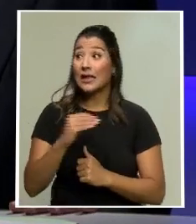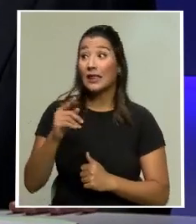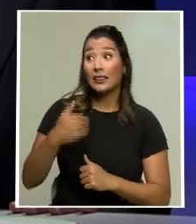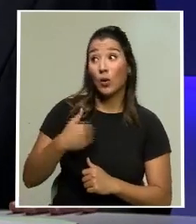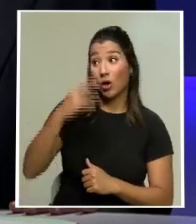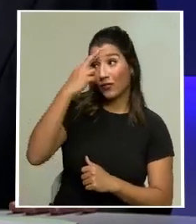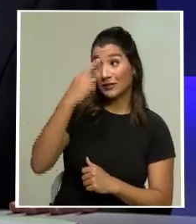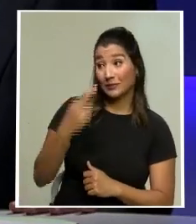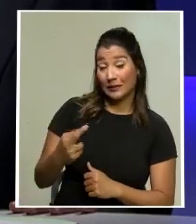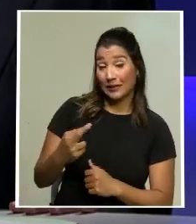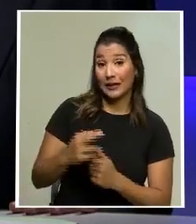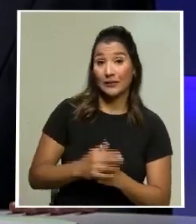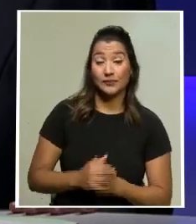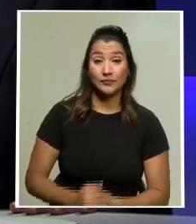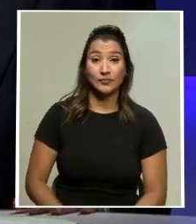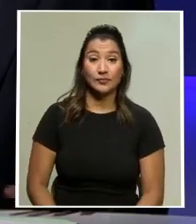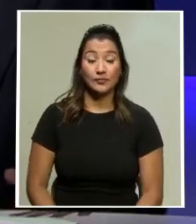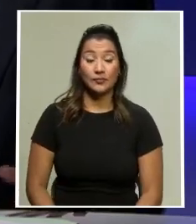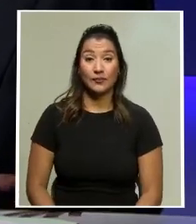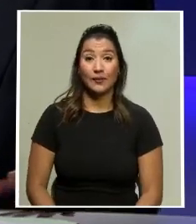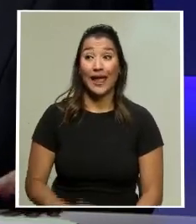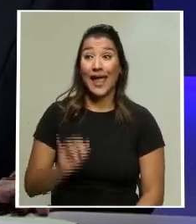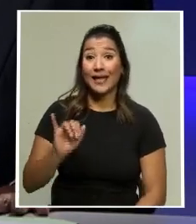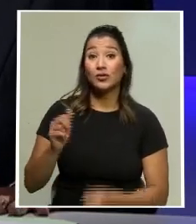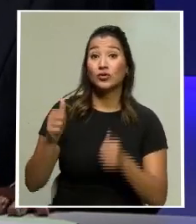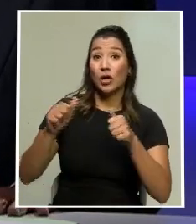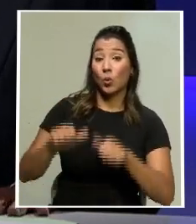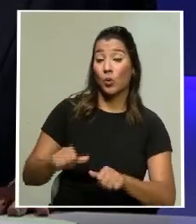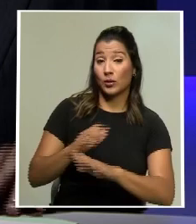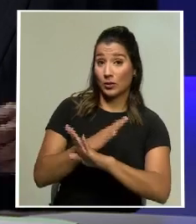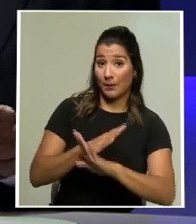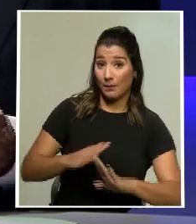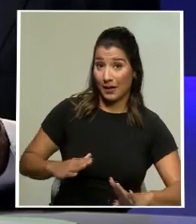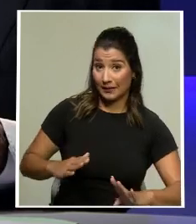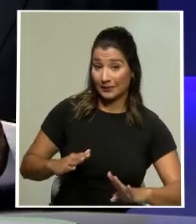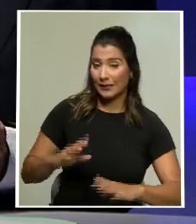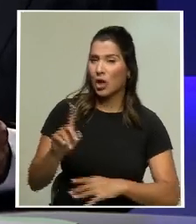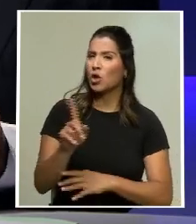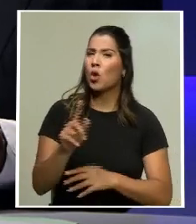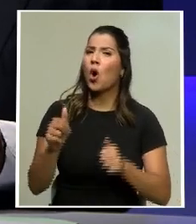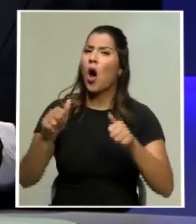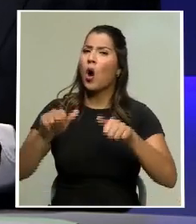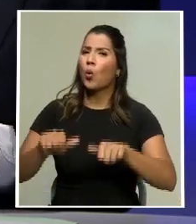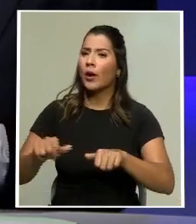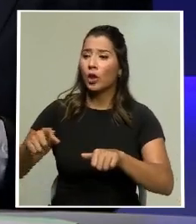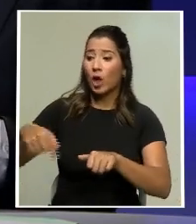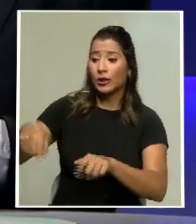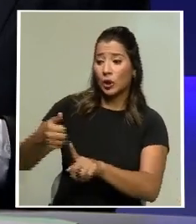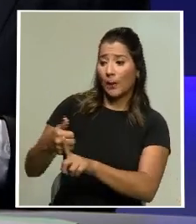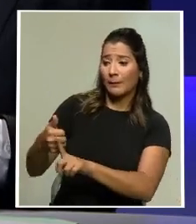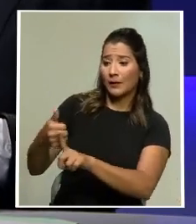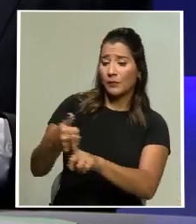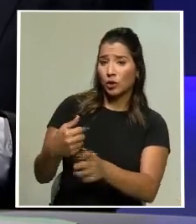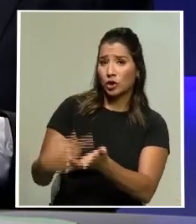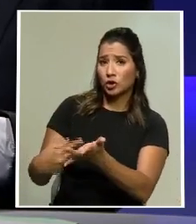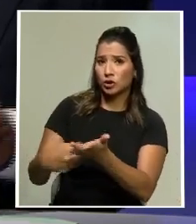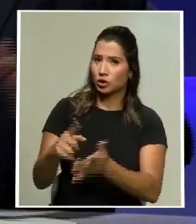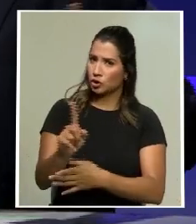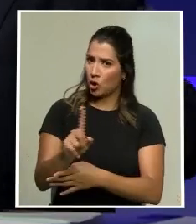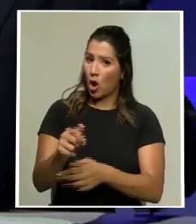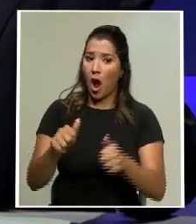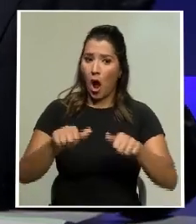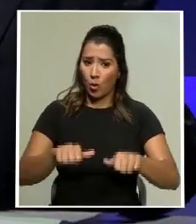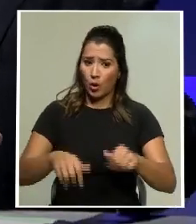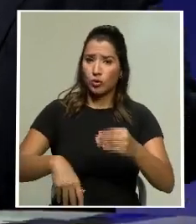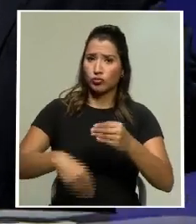respetarlos. En esos acuerdos de paz no fue un acuerdo entre ellos, no, también era con Naciones Unidas,